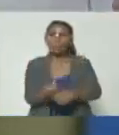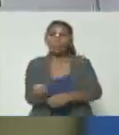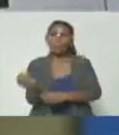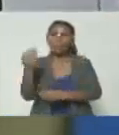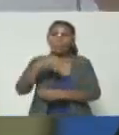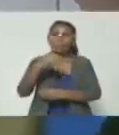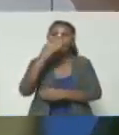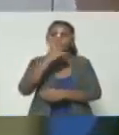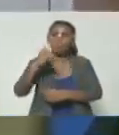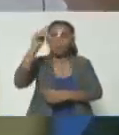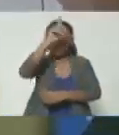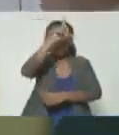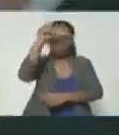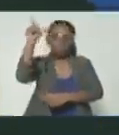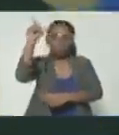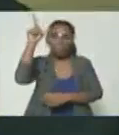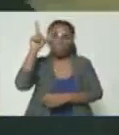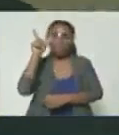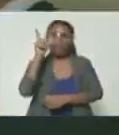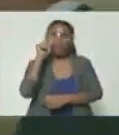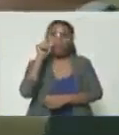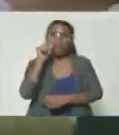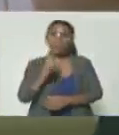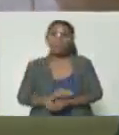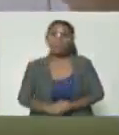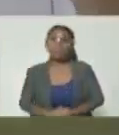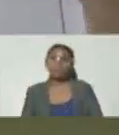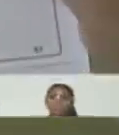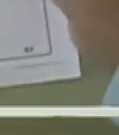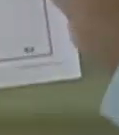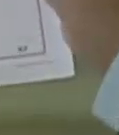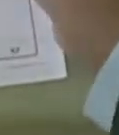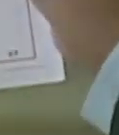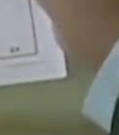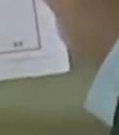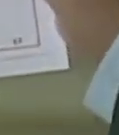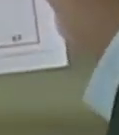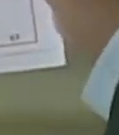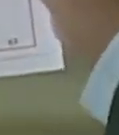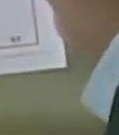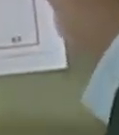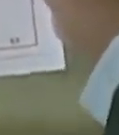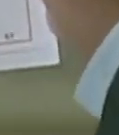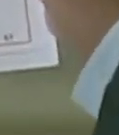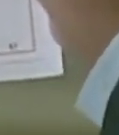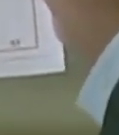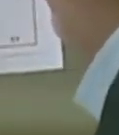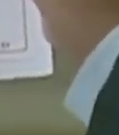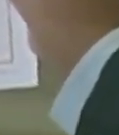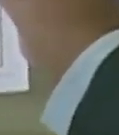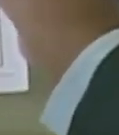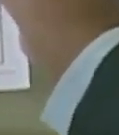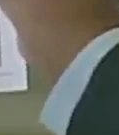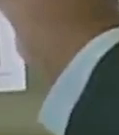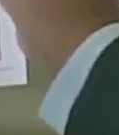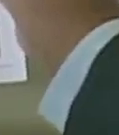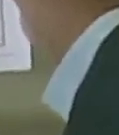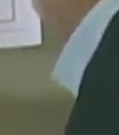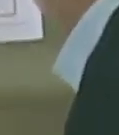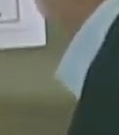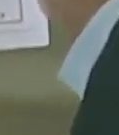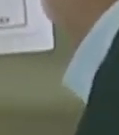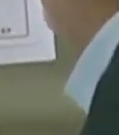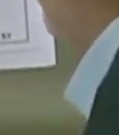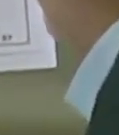Leopoldo López, con un señor de triste recordación,